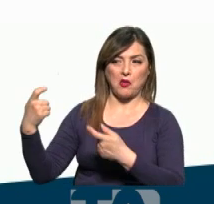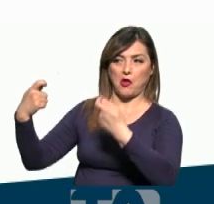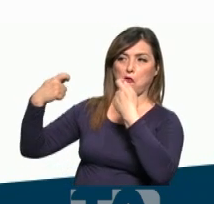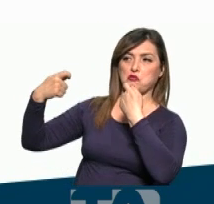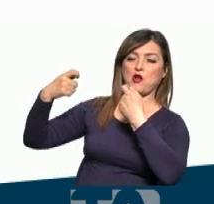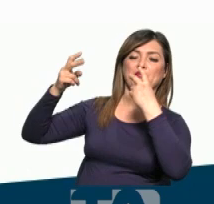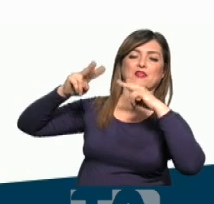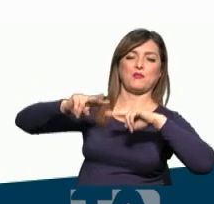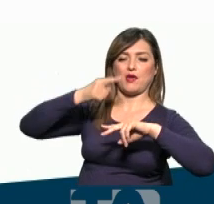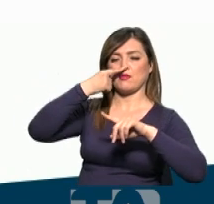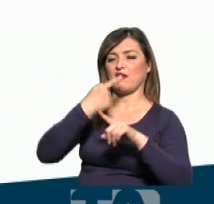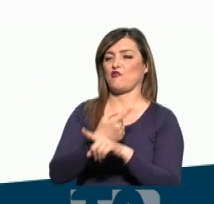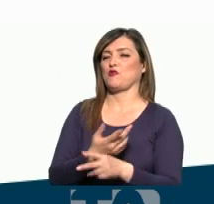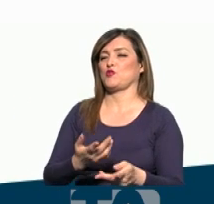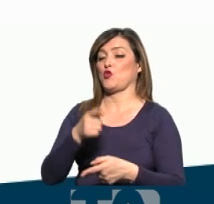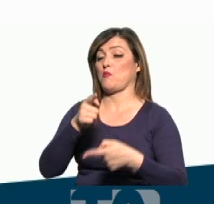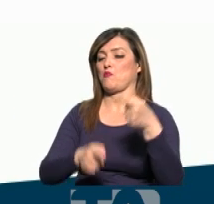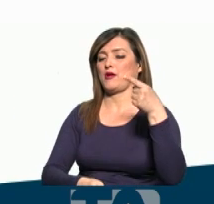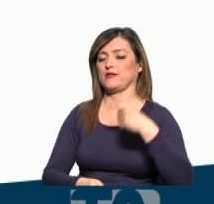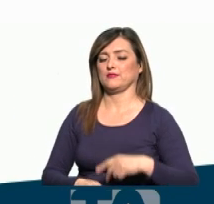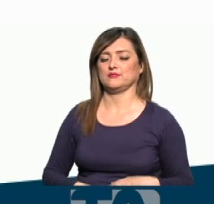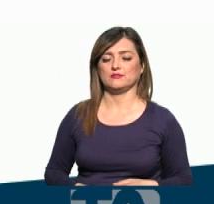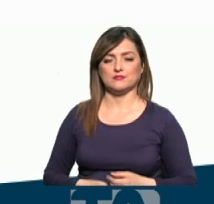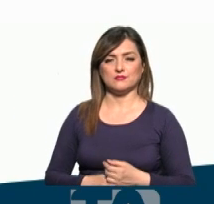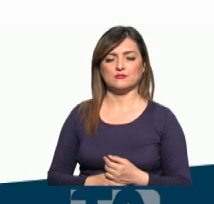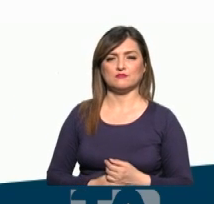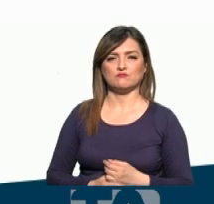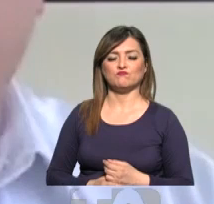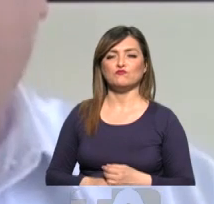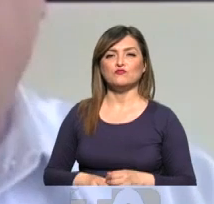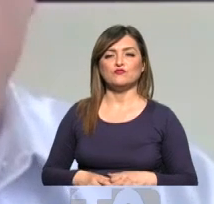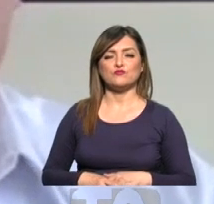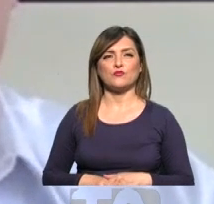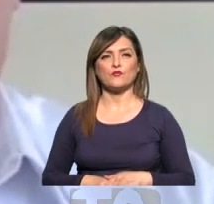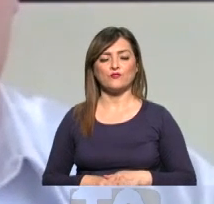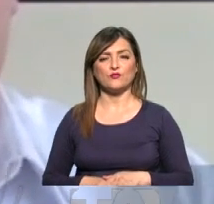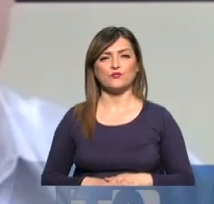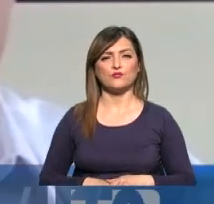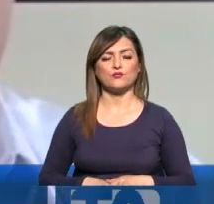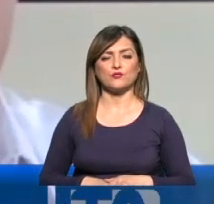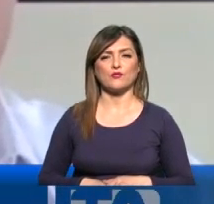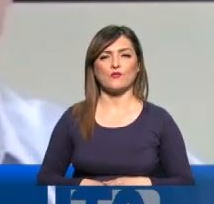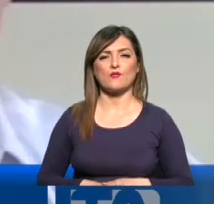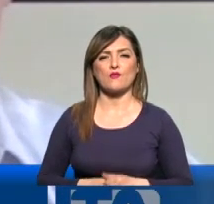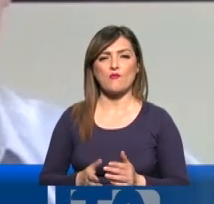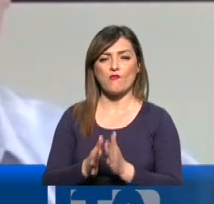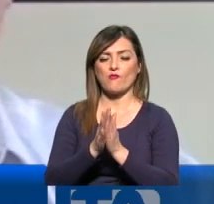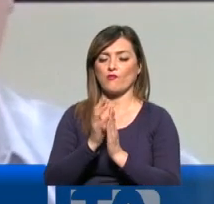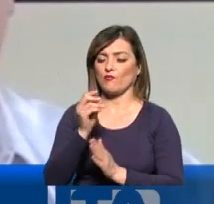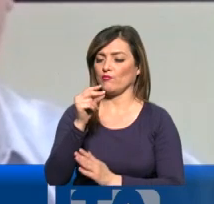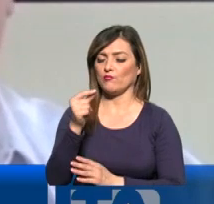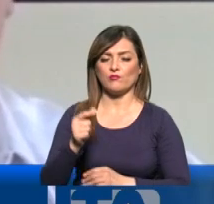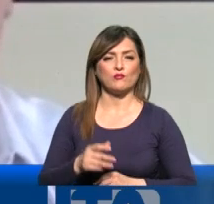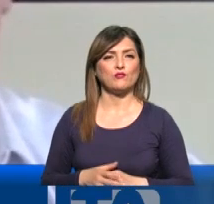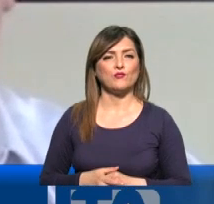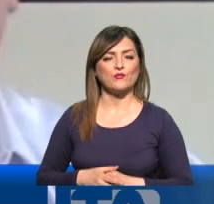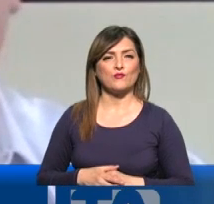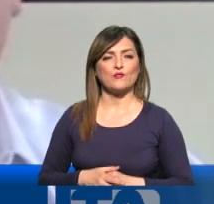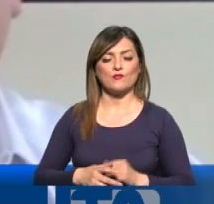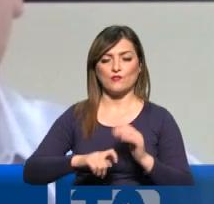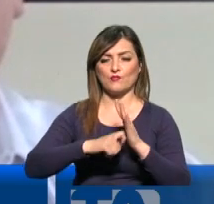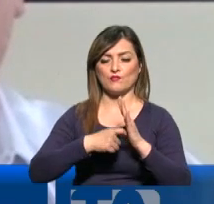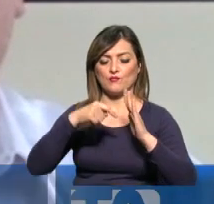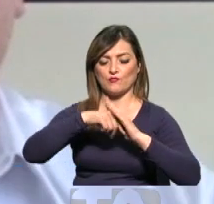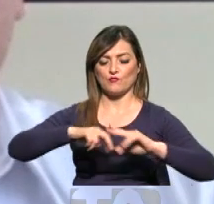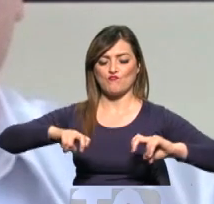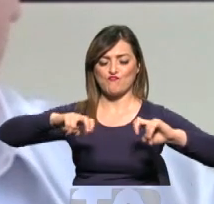tengan intereses en las áreas que vayan a ser controladas. Hemos pedido inmediatamente que intervenga también la